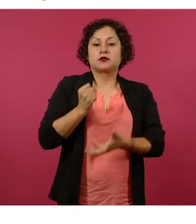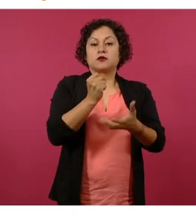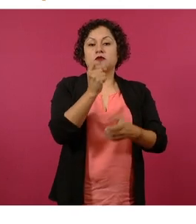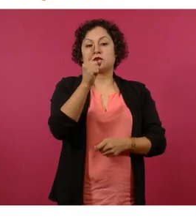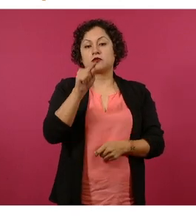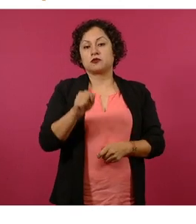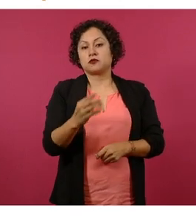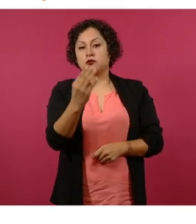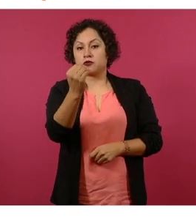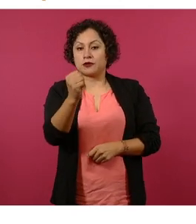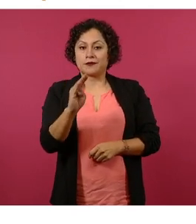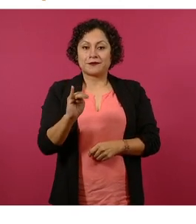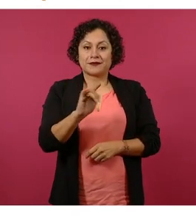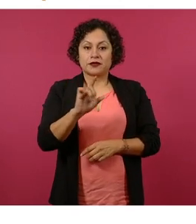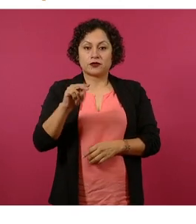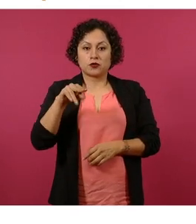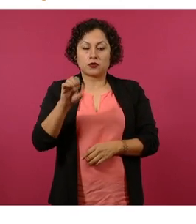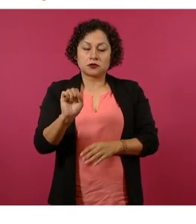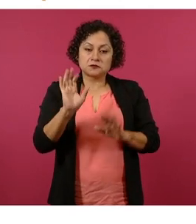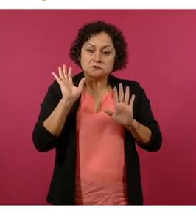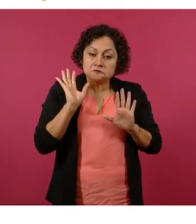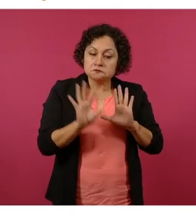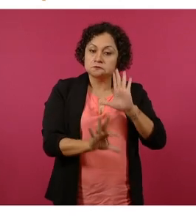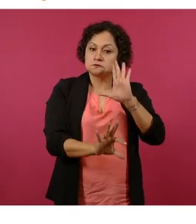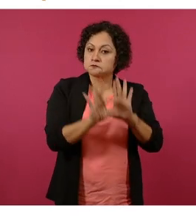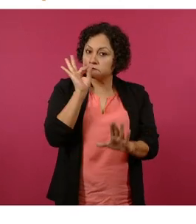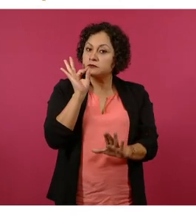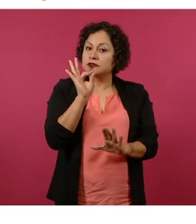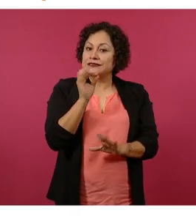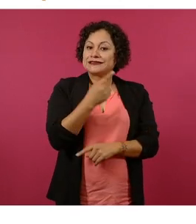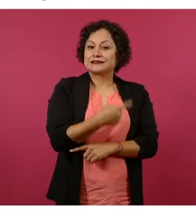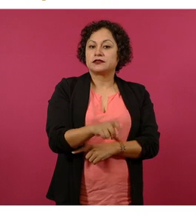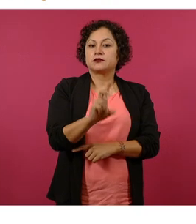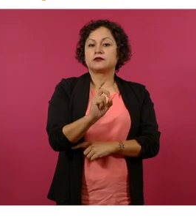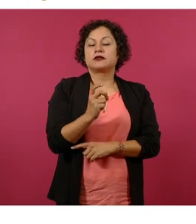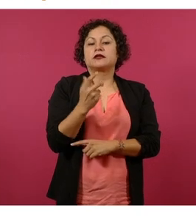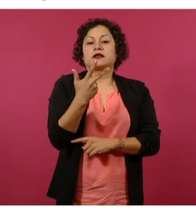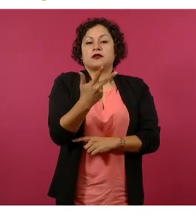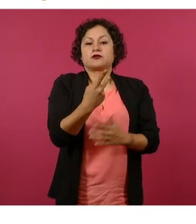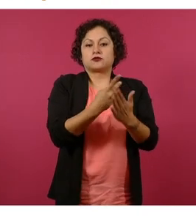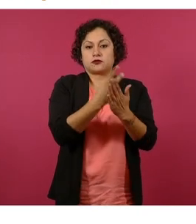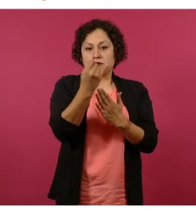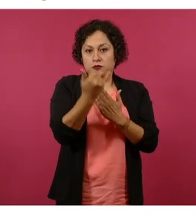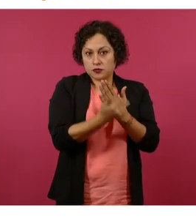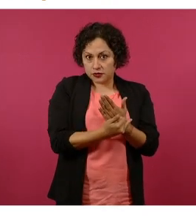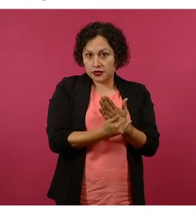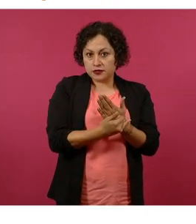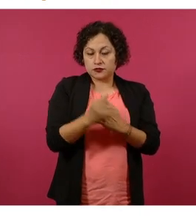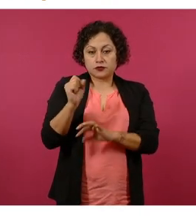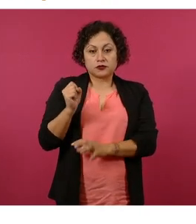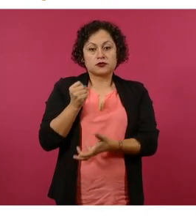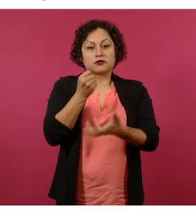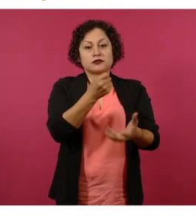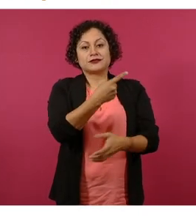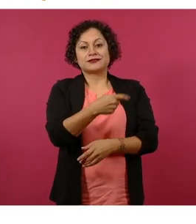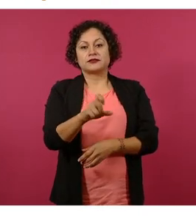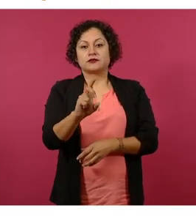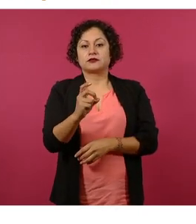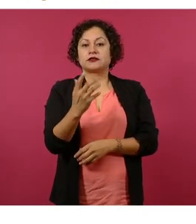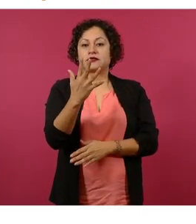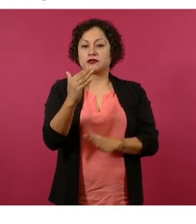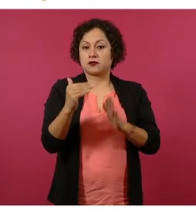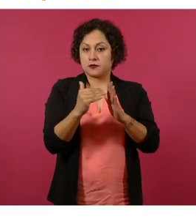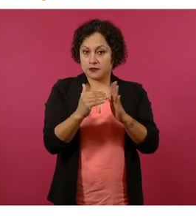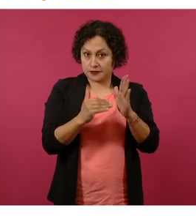los cuales yo destacaría que 138 138 proyectos que son 135,000 millones de pesos